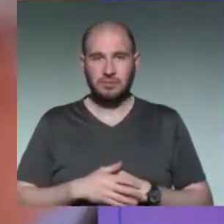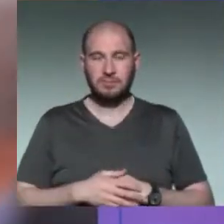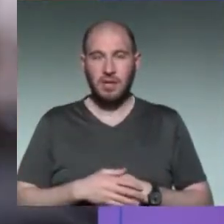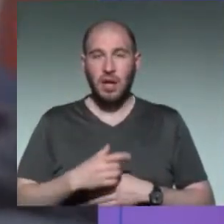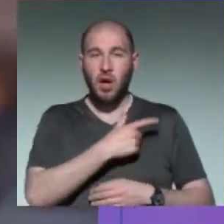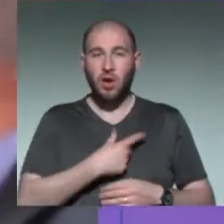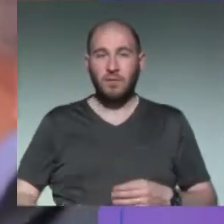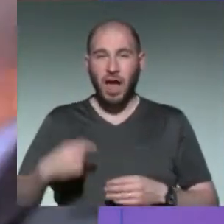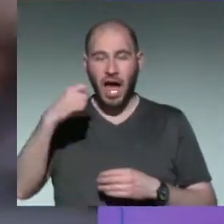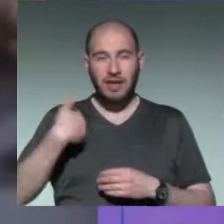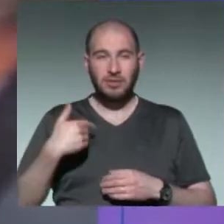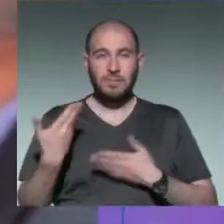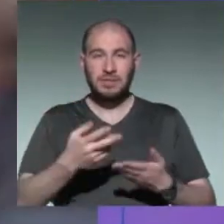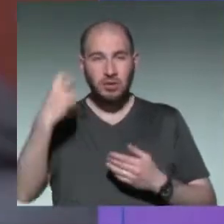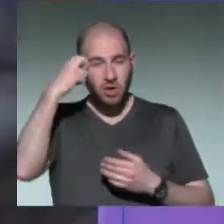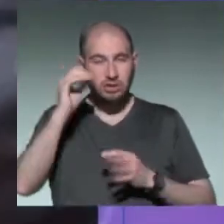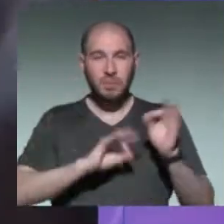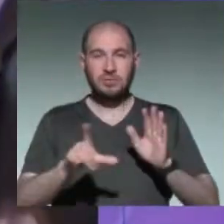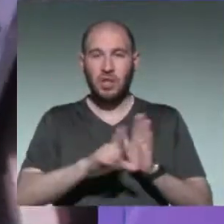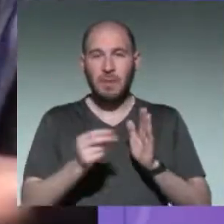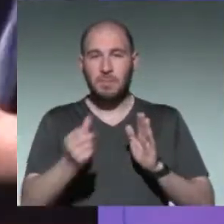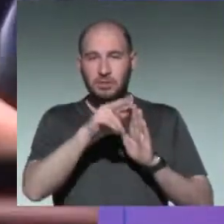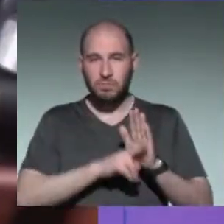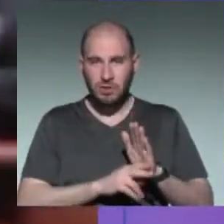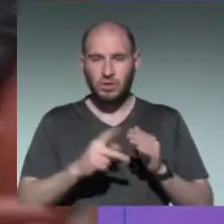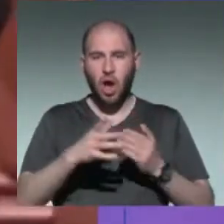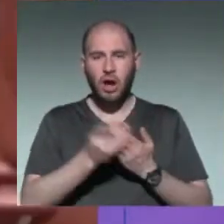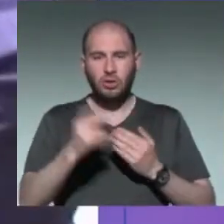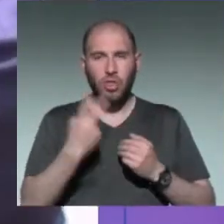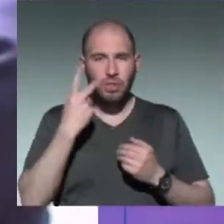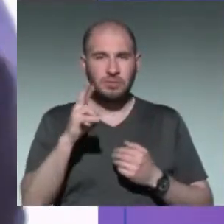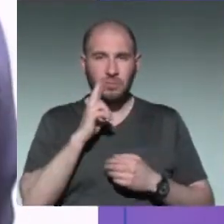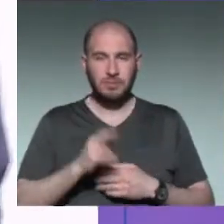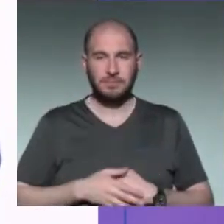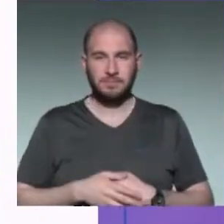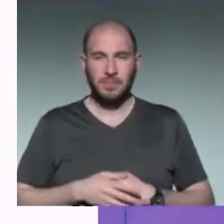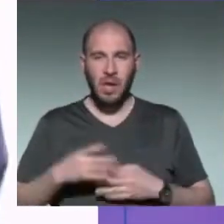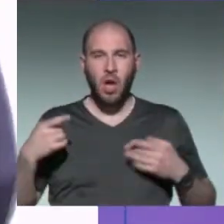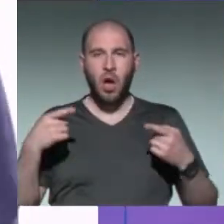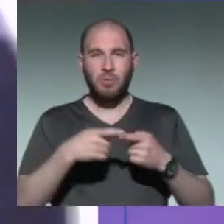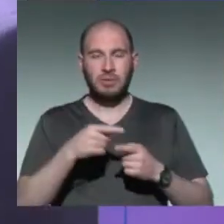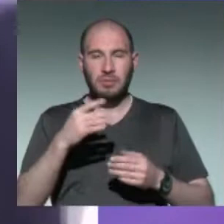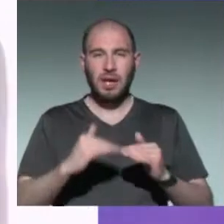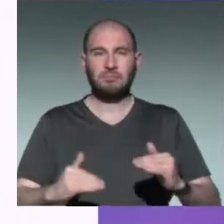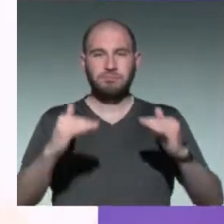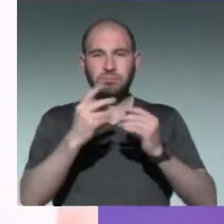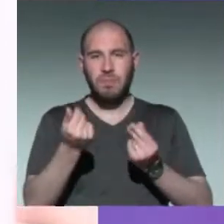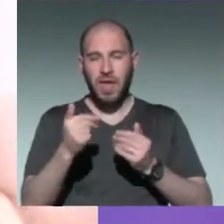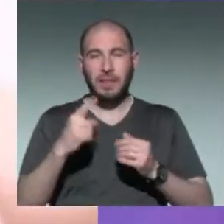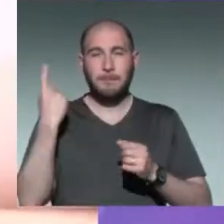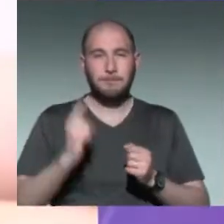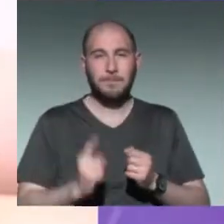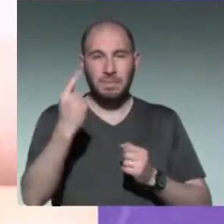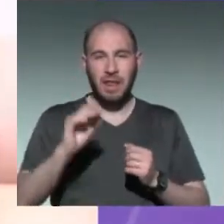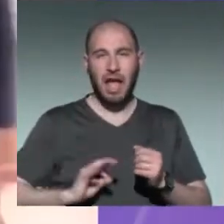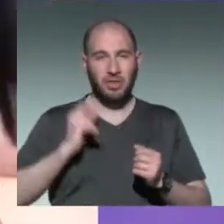gobierno argentino ha presentado al Congreso un proyecto de ley de presupuesto austero para 2019. El objetivo es llegar al equilibrio fiscal por primera vez